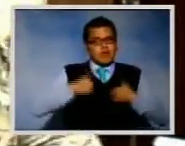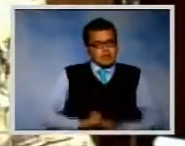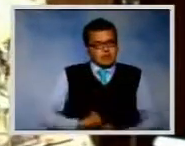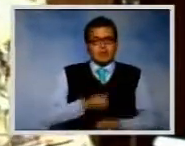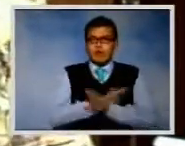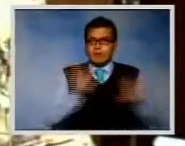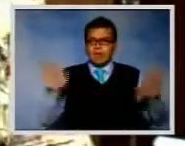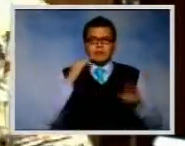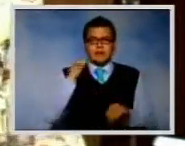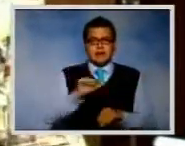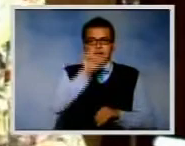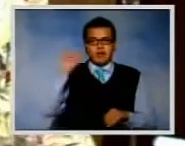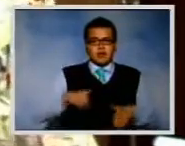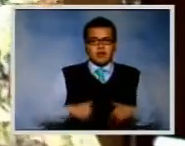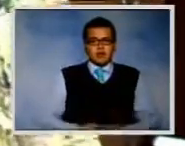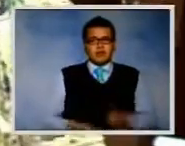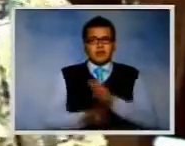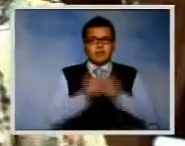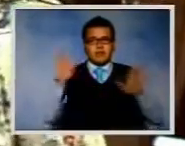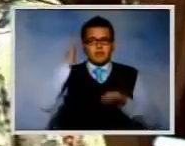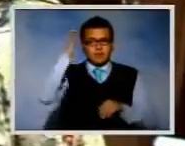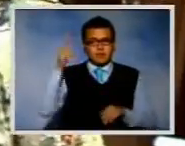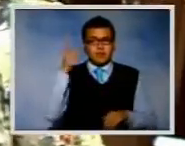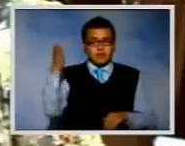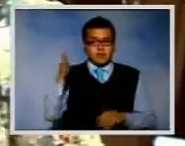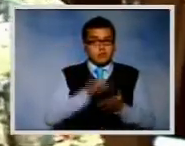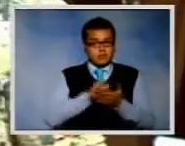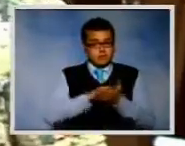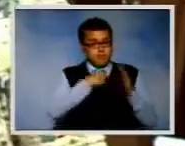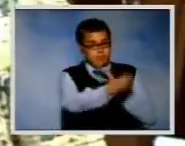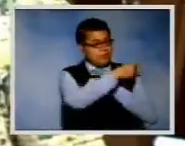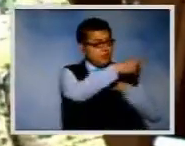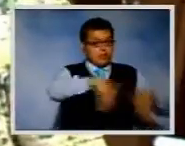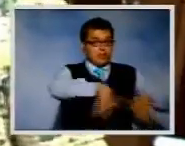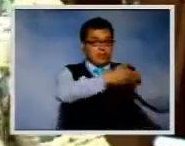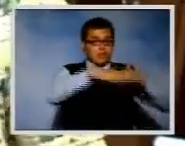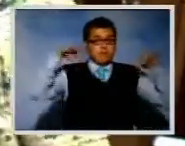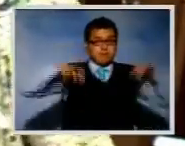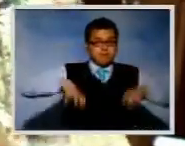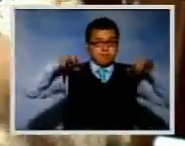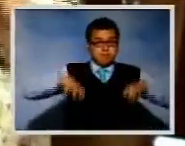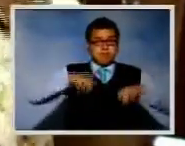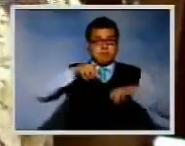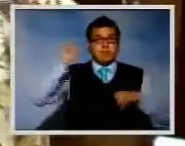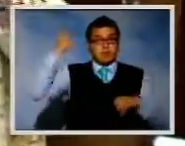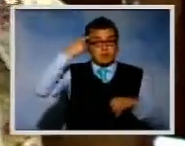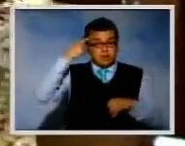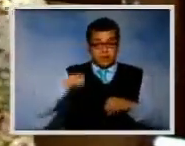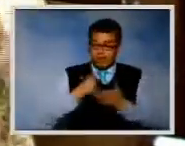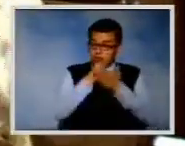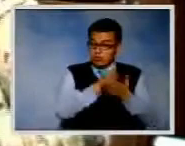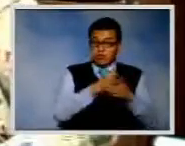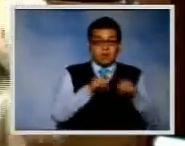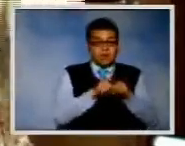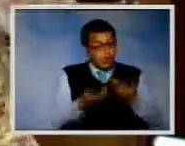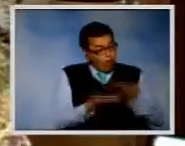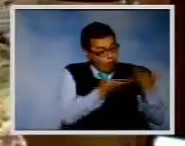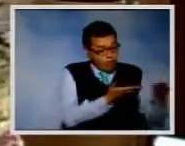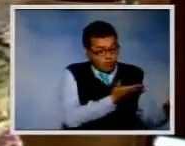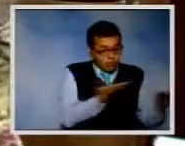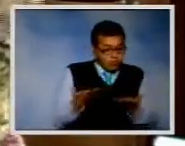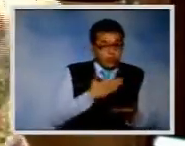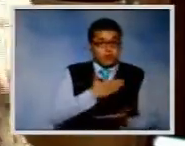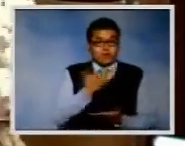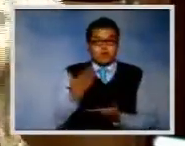señor ministro, tan cansadas, porque si usted sale a la calle, está lloviendo. Y el Gobierno ni siquiera les tendió la mano para